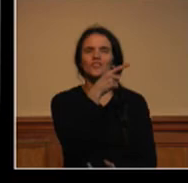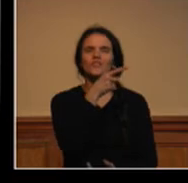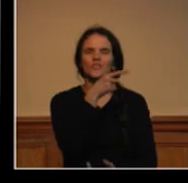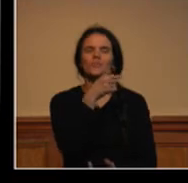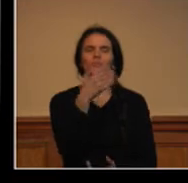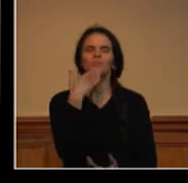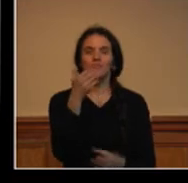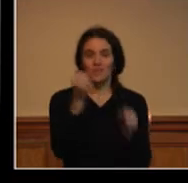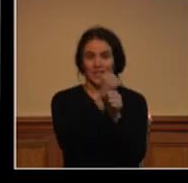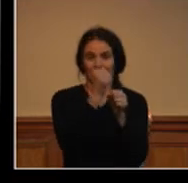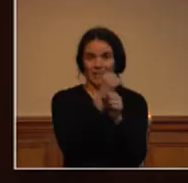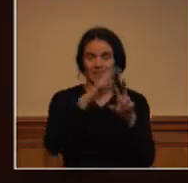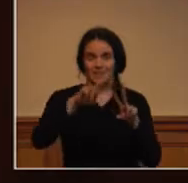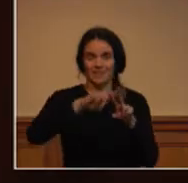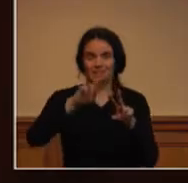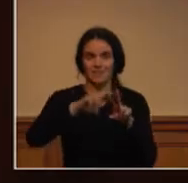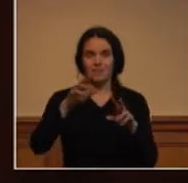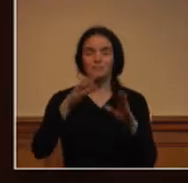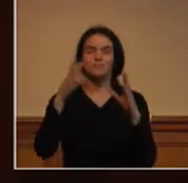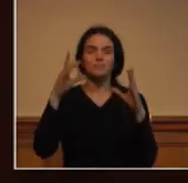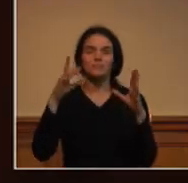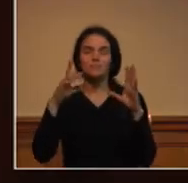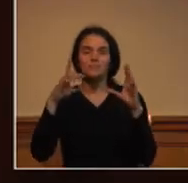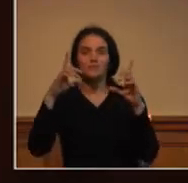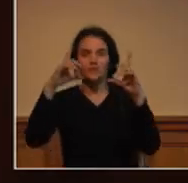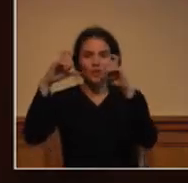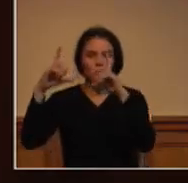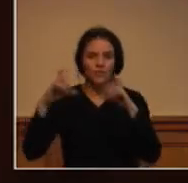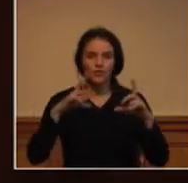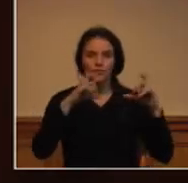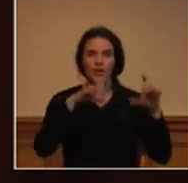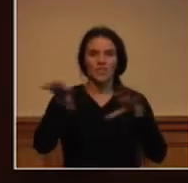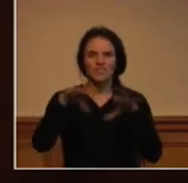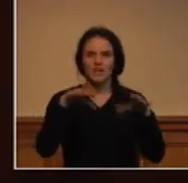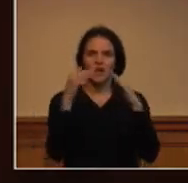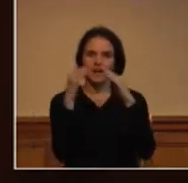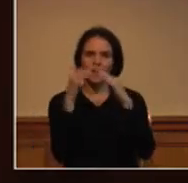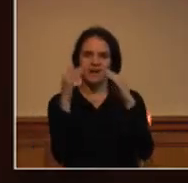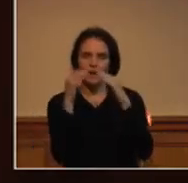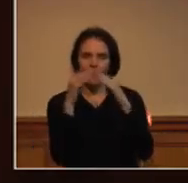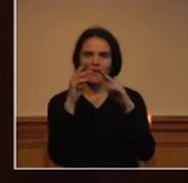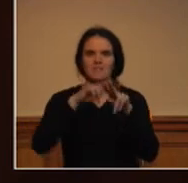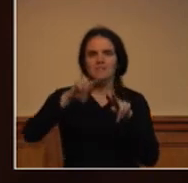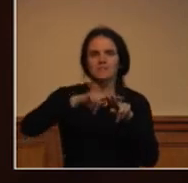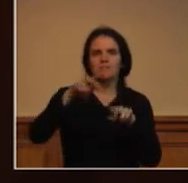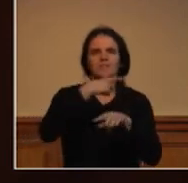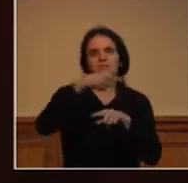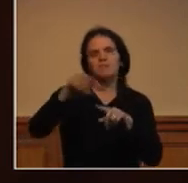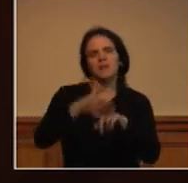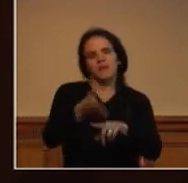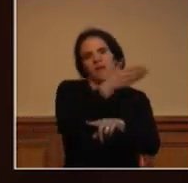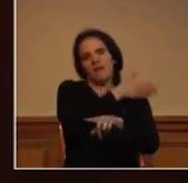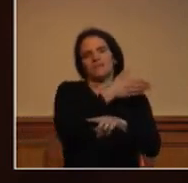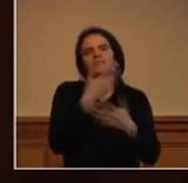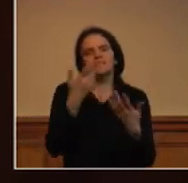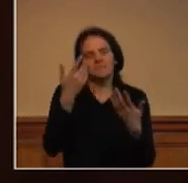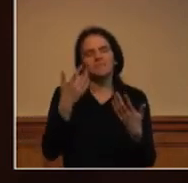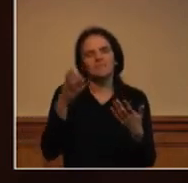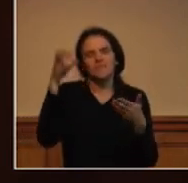de los talleres que hicimos, no iban mostrando las fotos que iban haciendo la actividad en la casa, lo que hicimos con ellos la semana anterior,